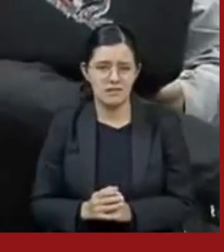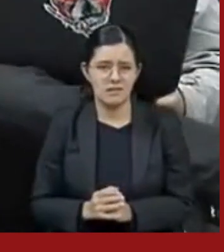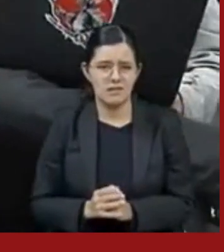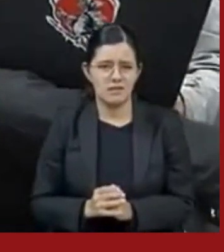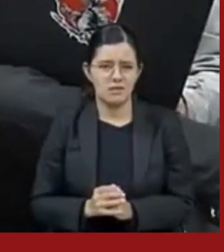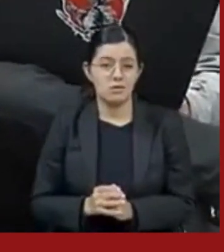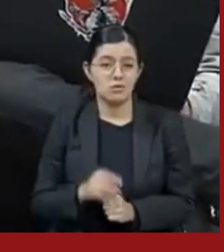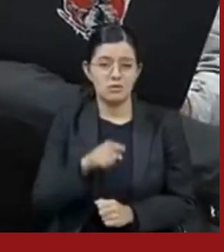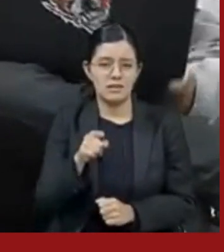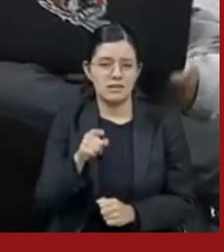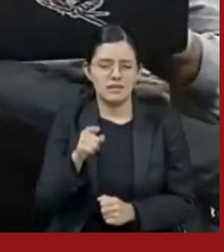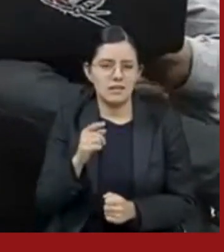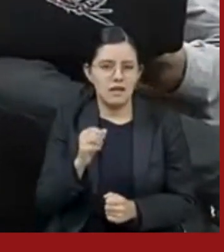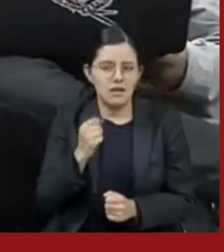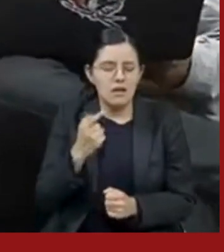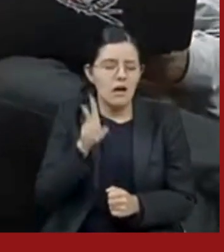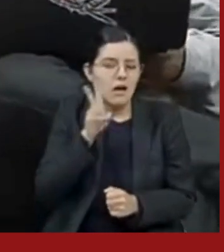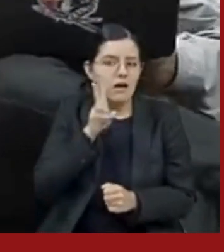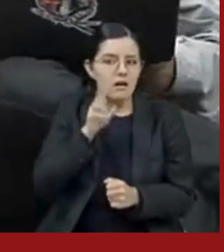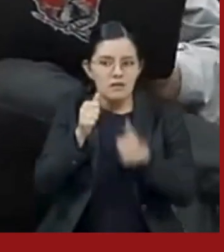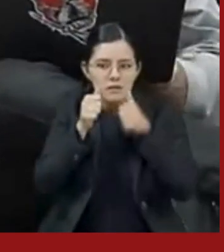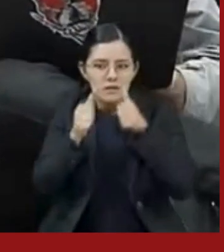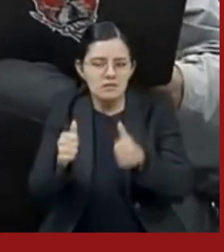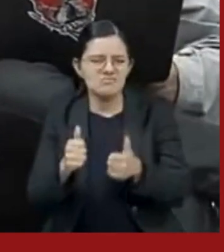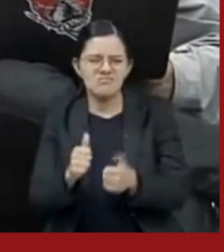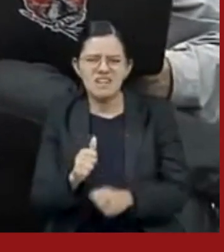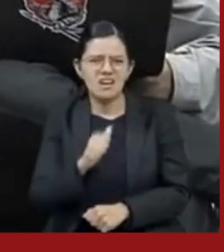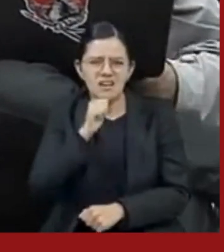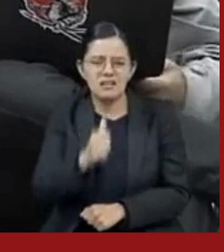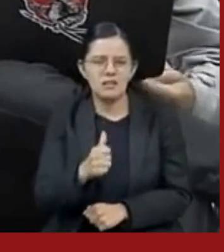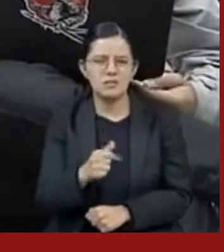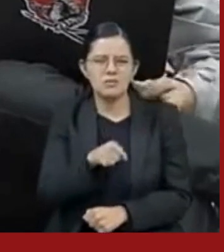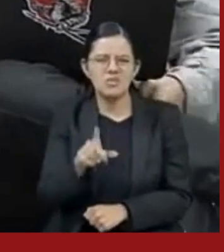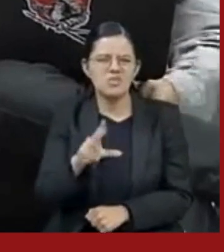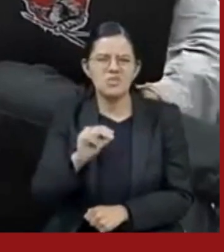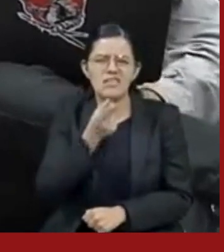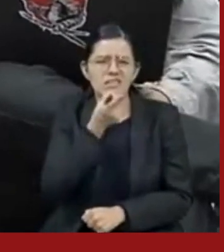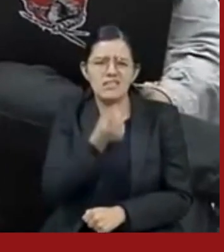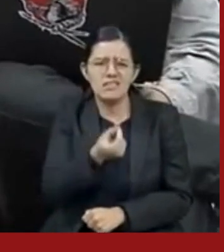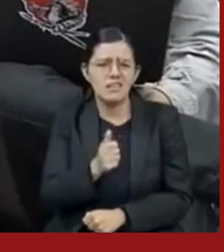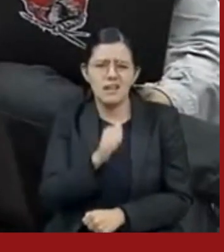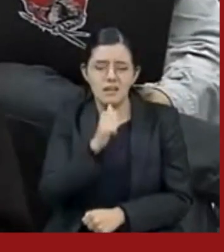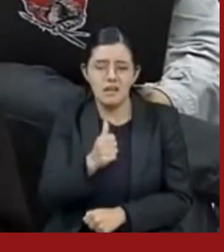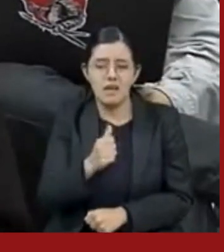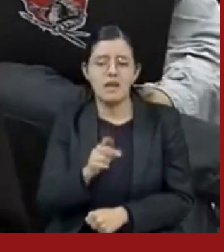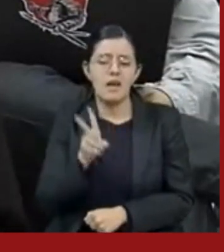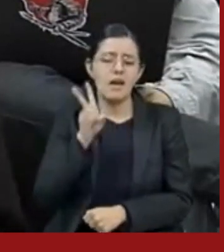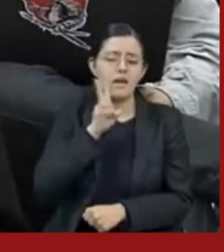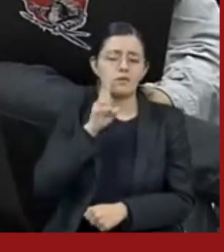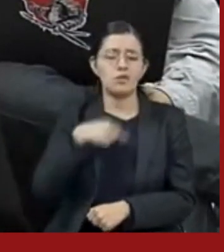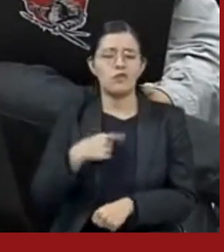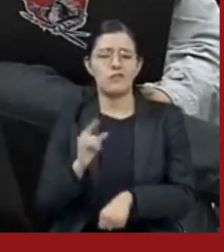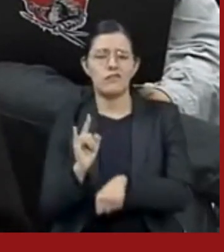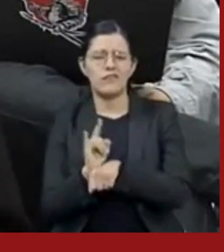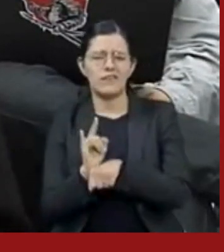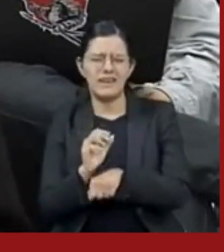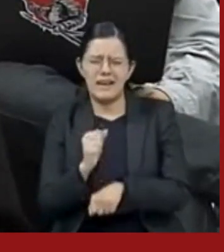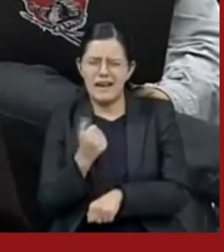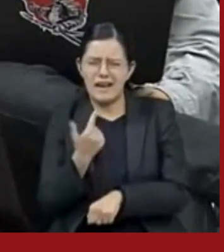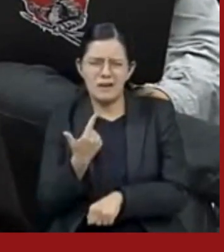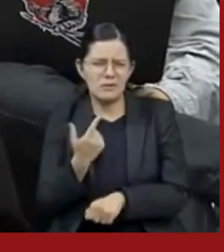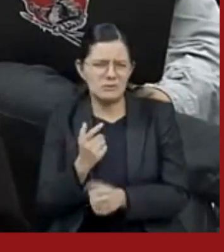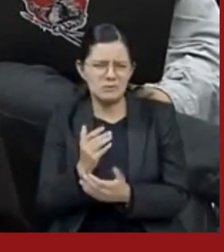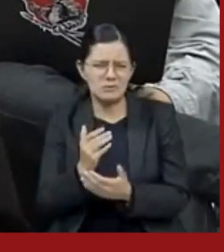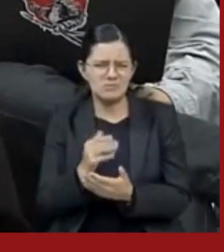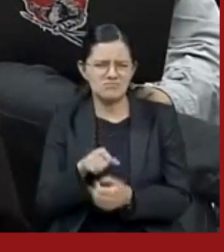les para una pestaña. No dicen absolutamente nada ni de fingido un mínimo de